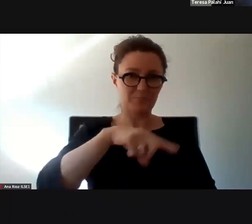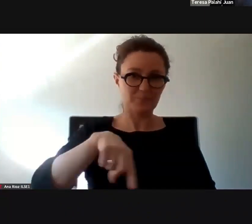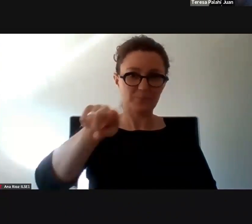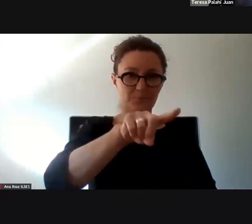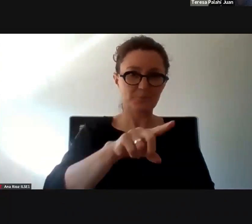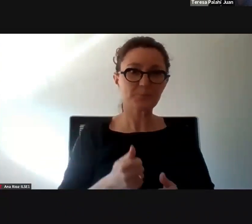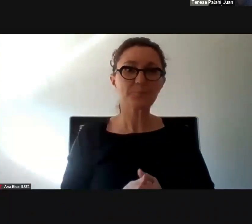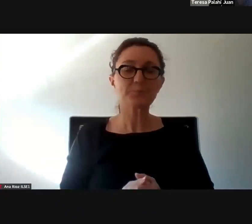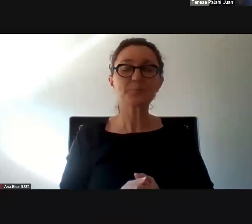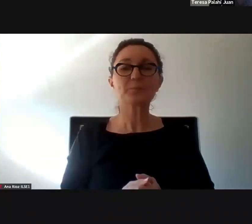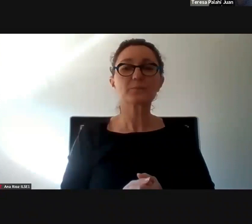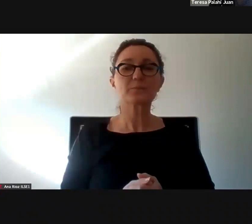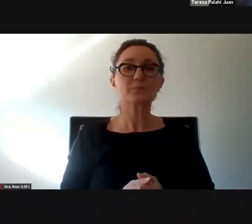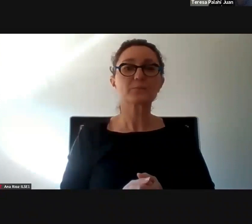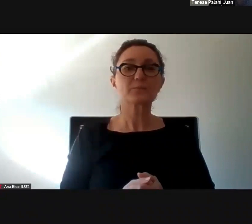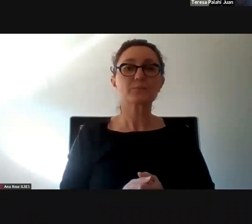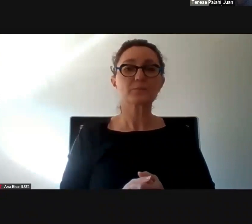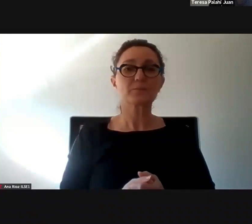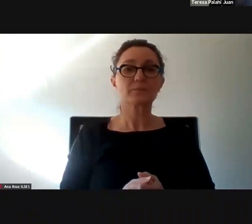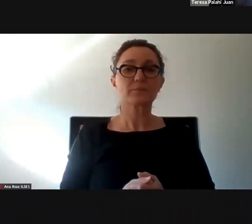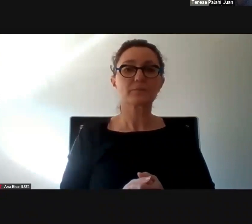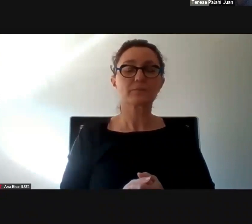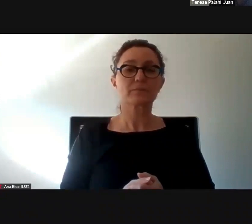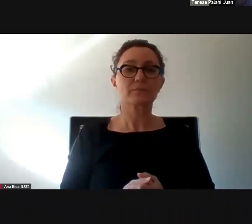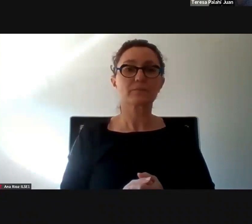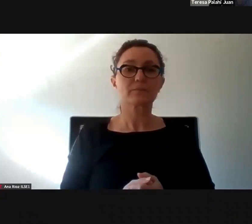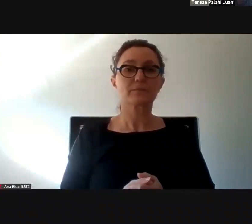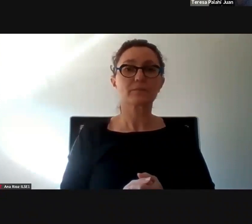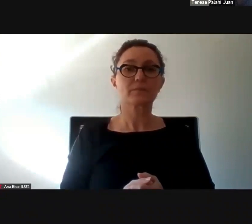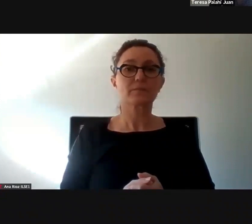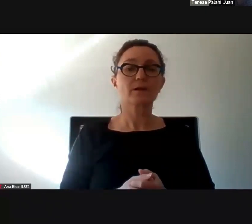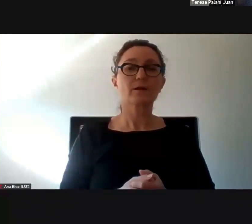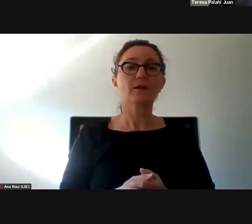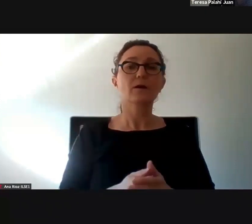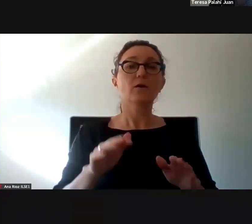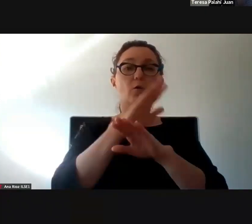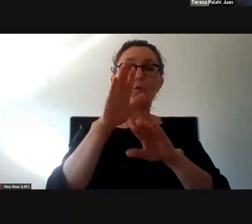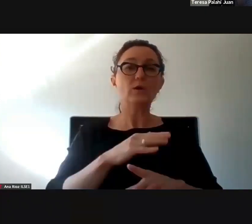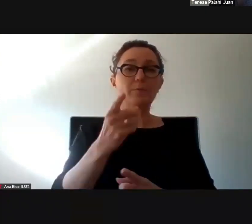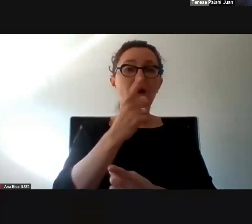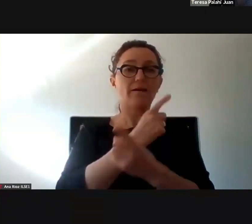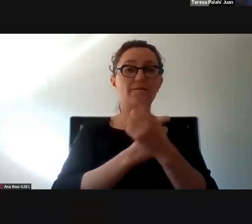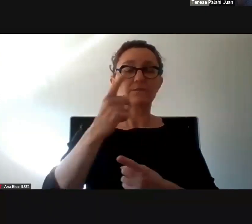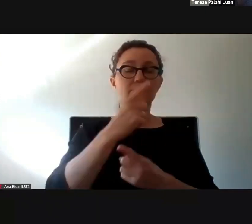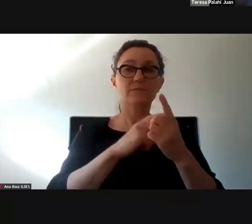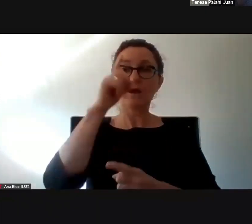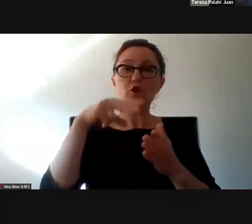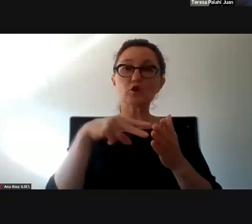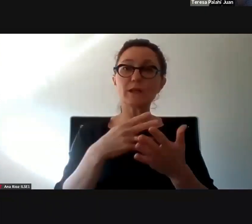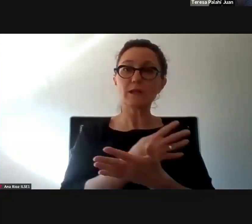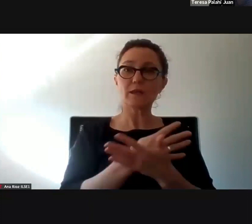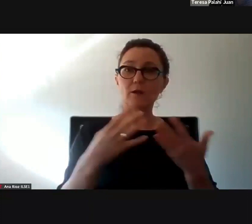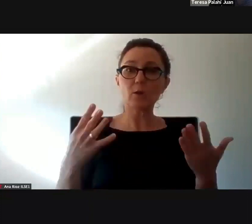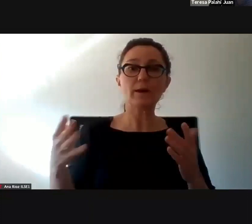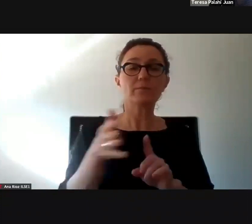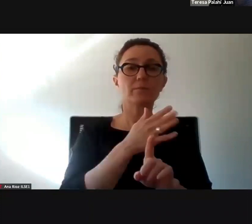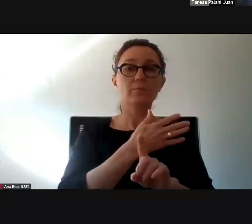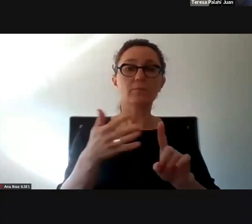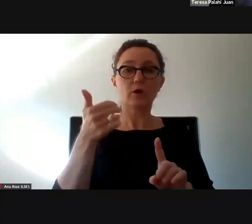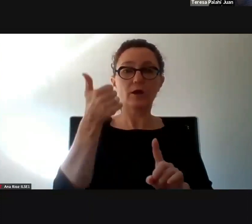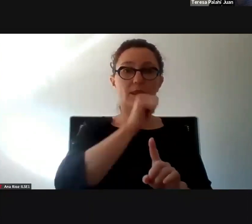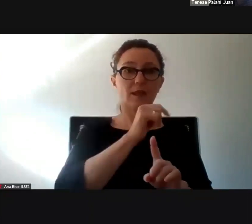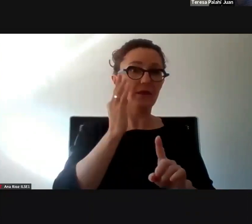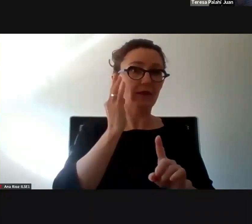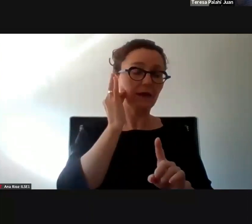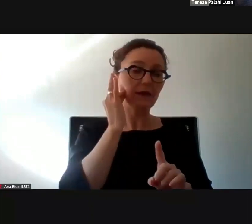La macroencuesta última del 2019 sobre la violencia de género vuelve